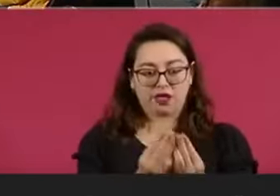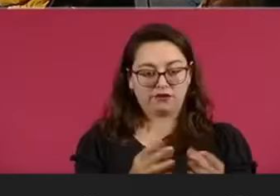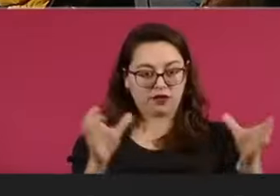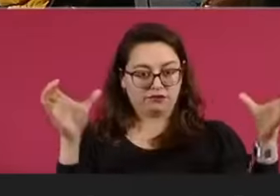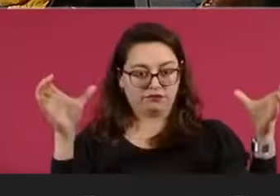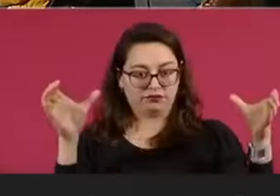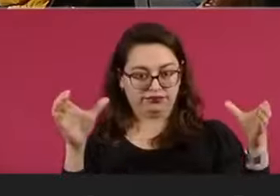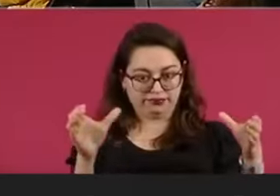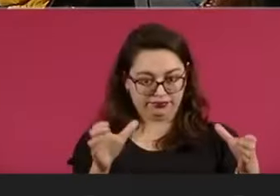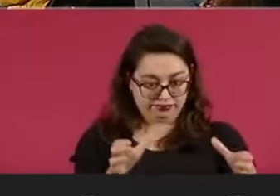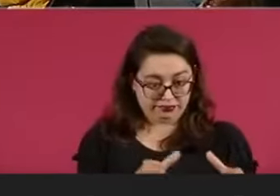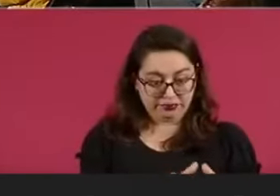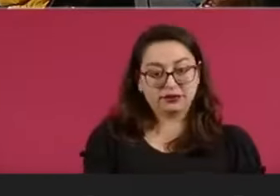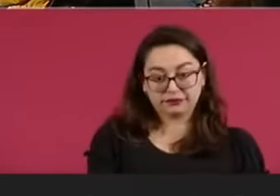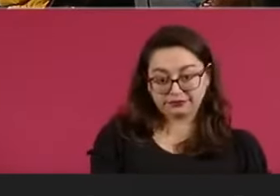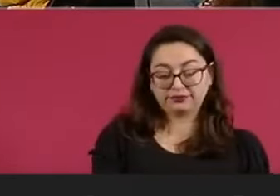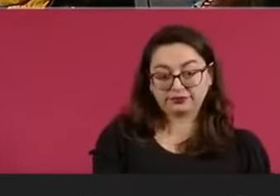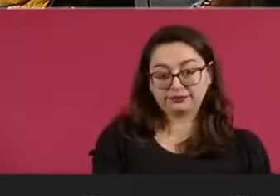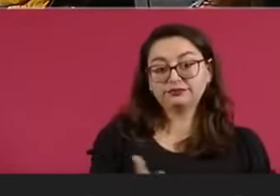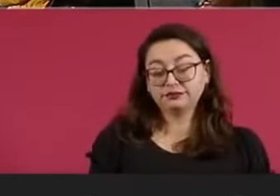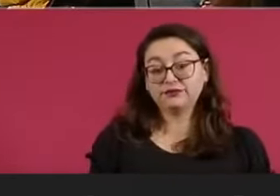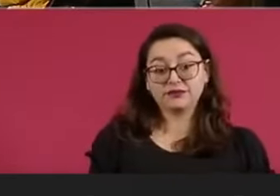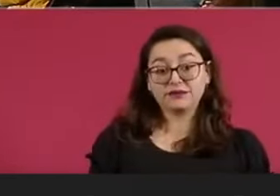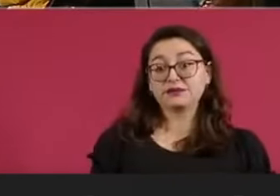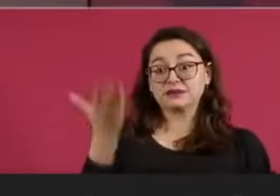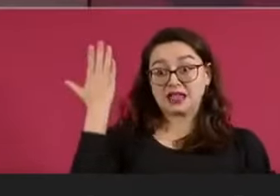tanto la delincuencia? Porque se abandonó al pueblo.